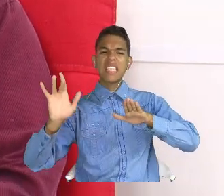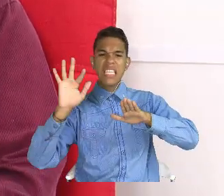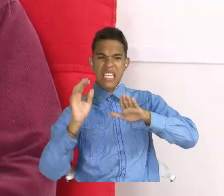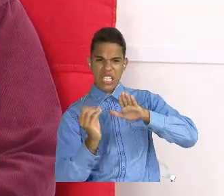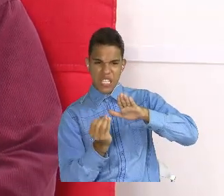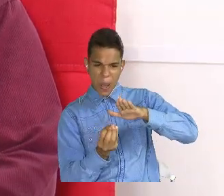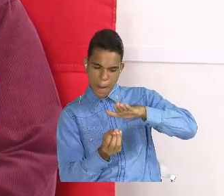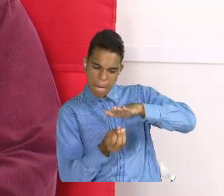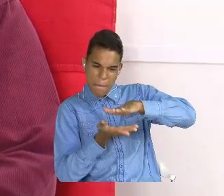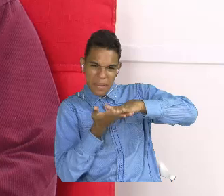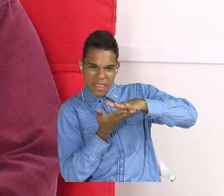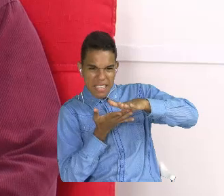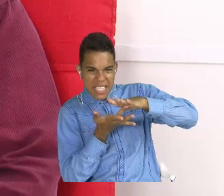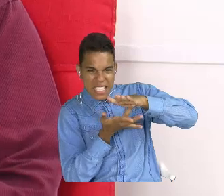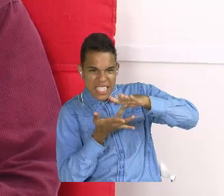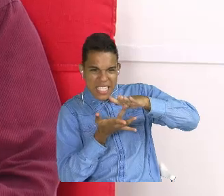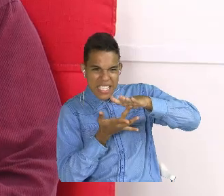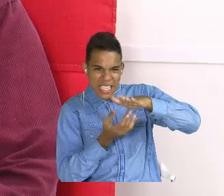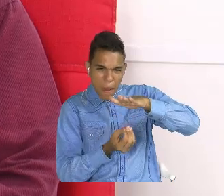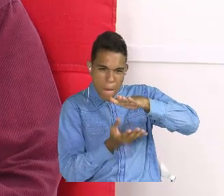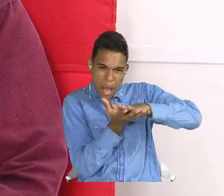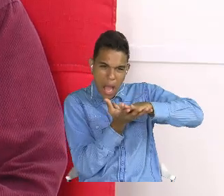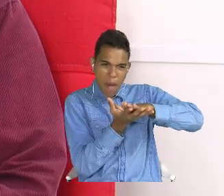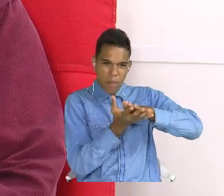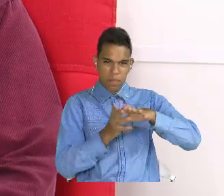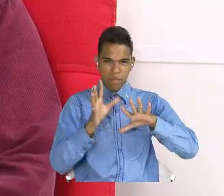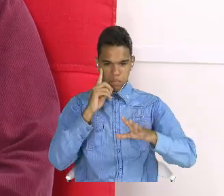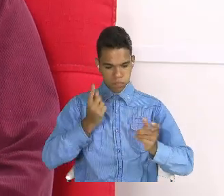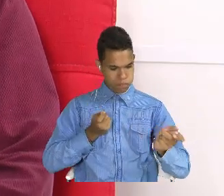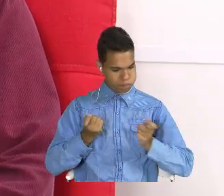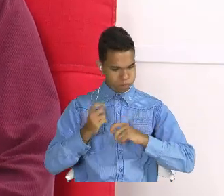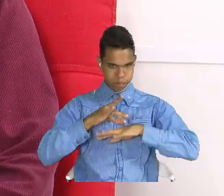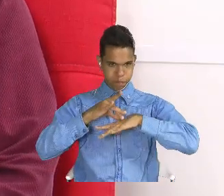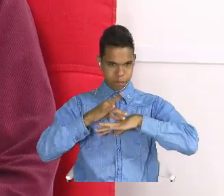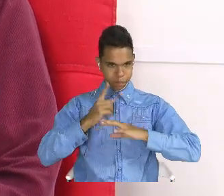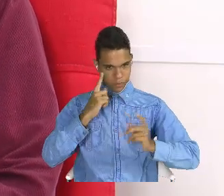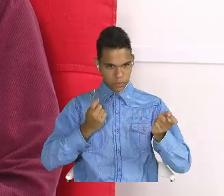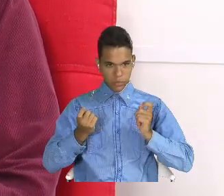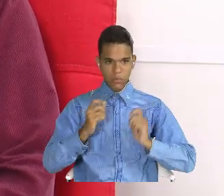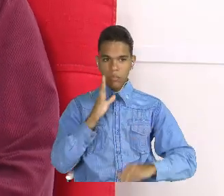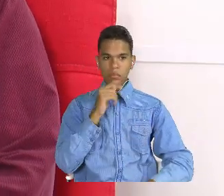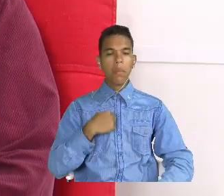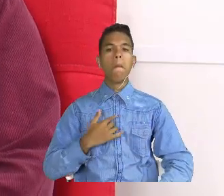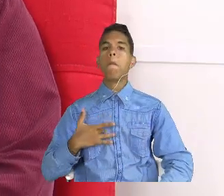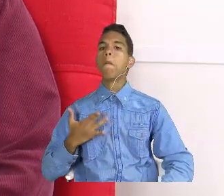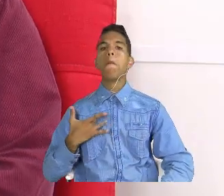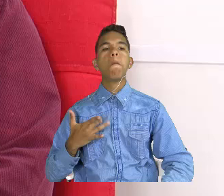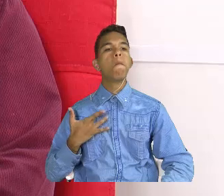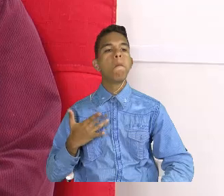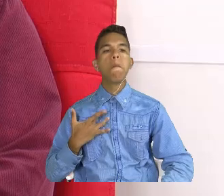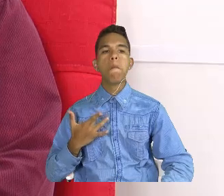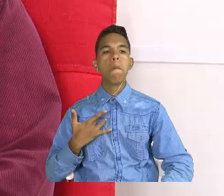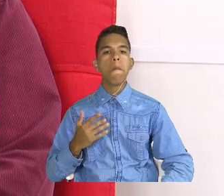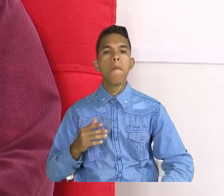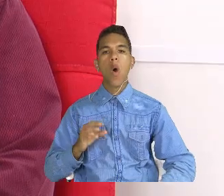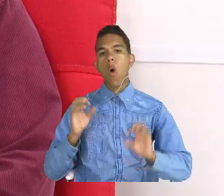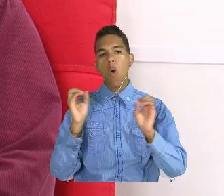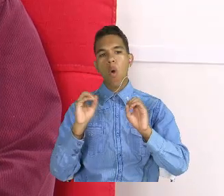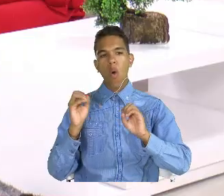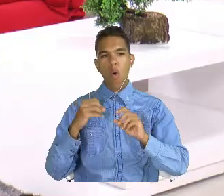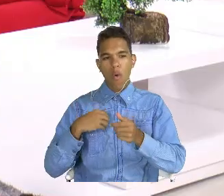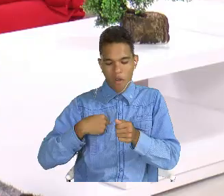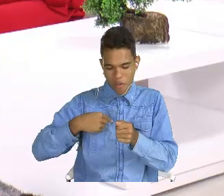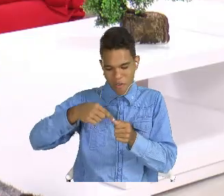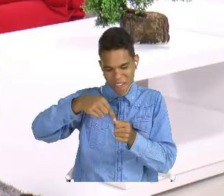buena conducción eléctrica, digámoslo así, de la parte nerviosa, no siente, no le palpa un uñero, digámoslo así en un